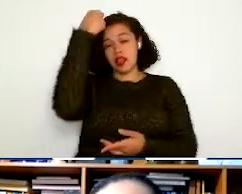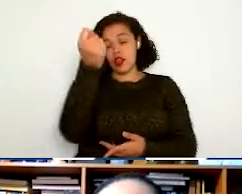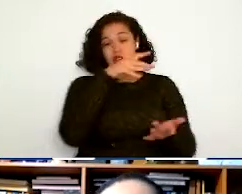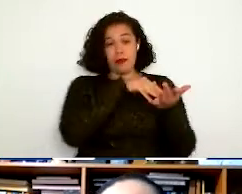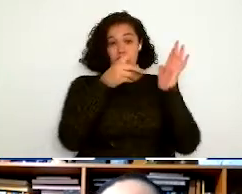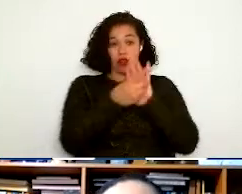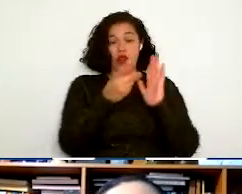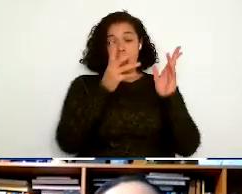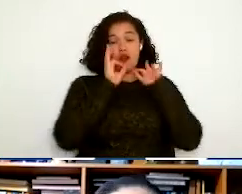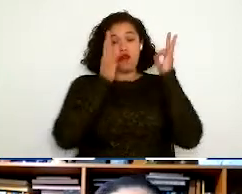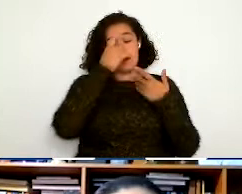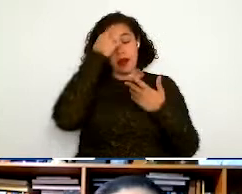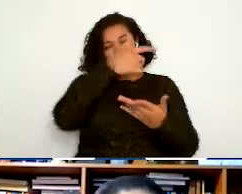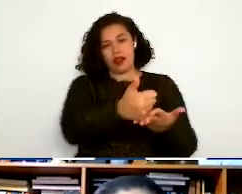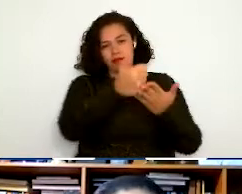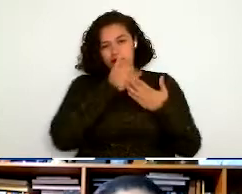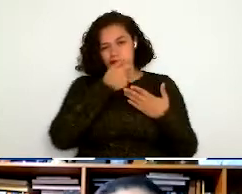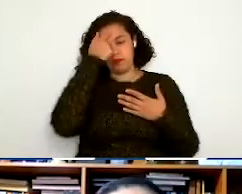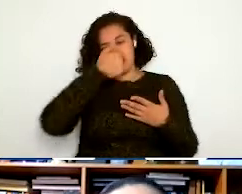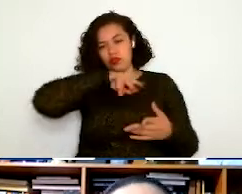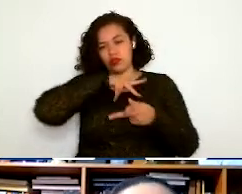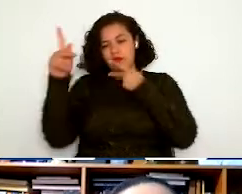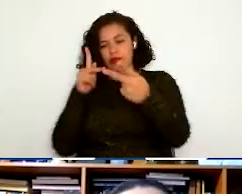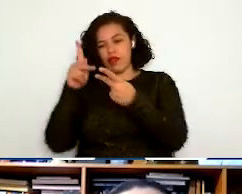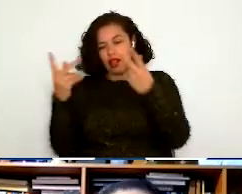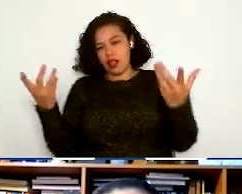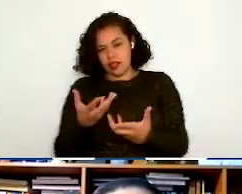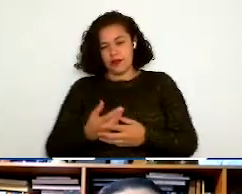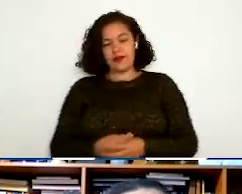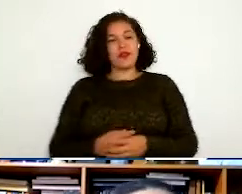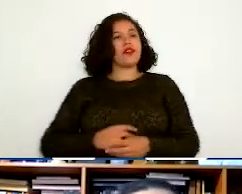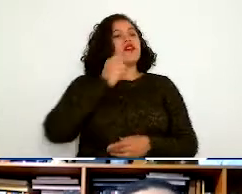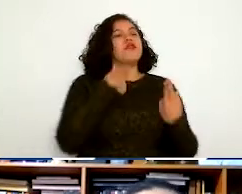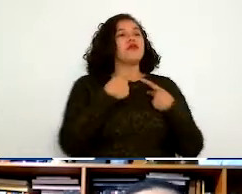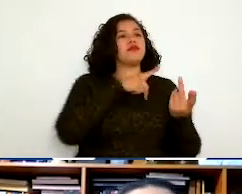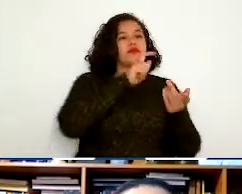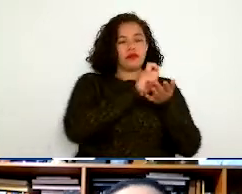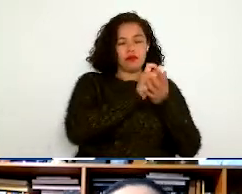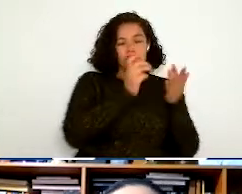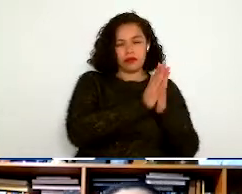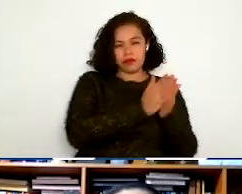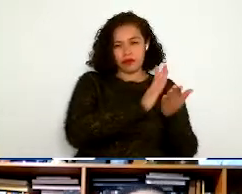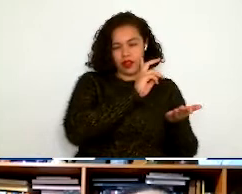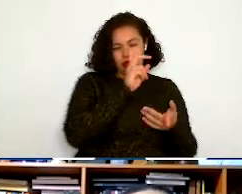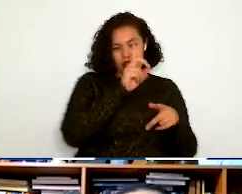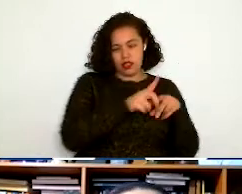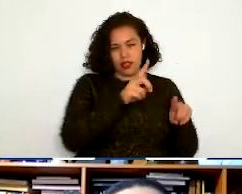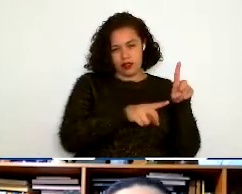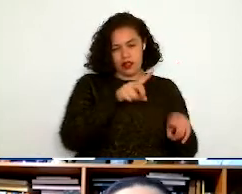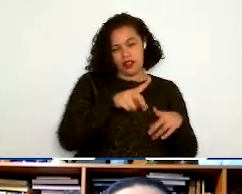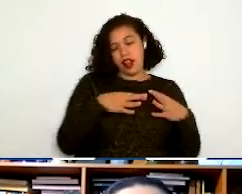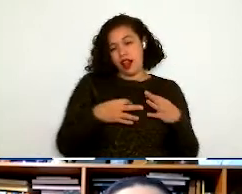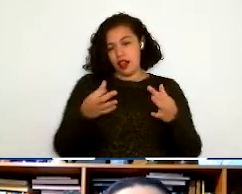metodológicamente a llegar a esos grados de excelencia. Otros autores nos dicen, va a depender mucho para definir qué es